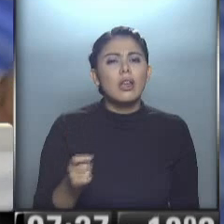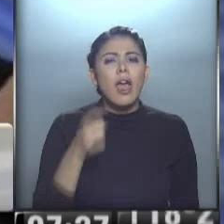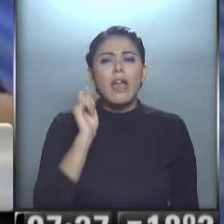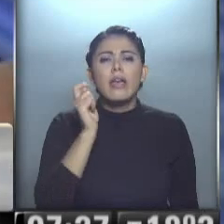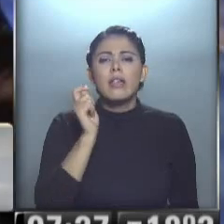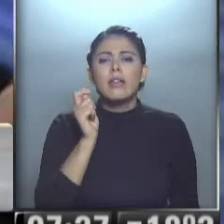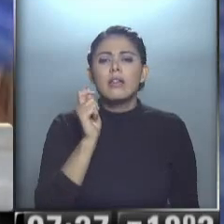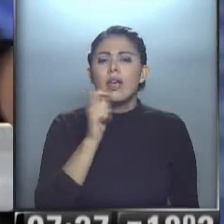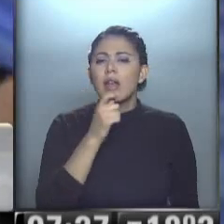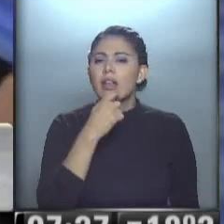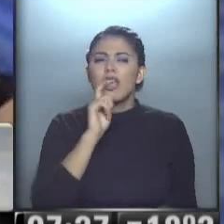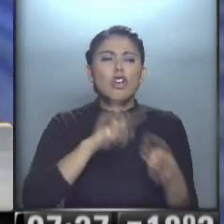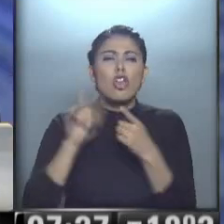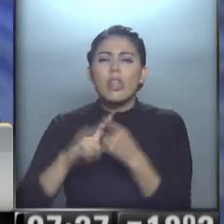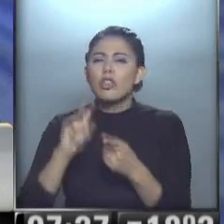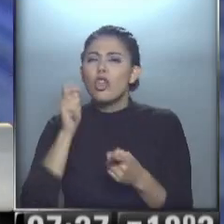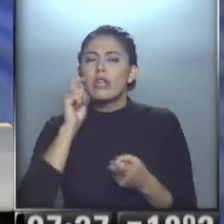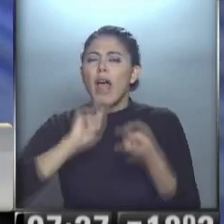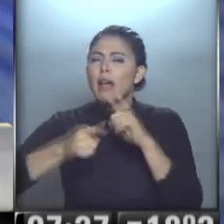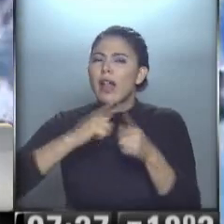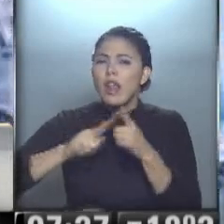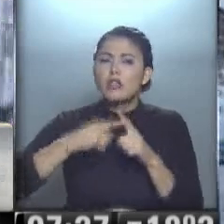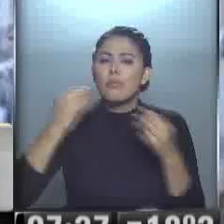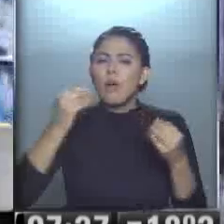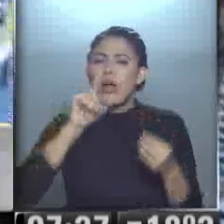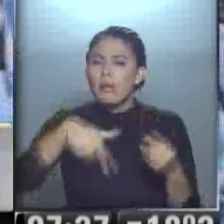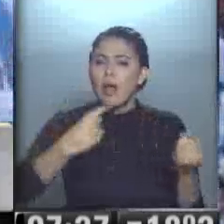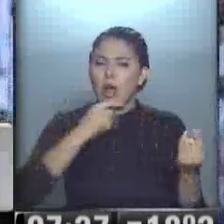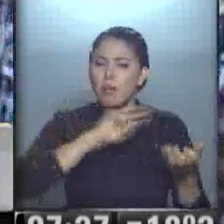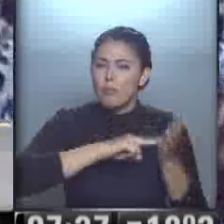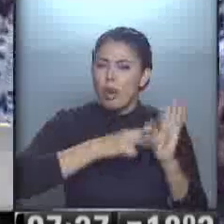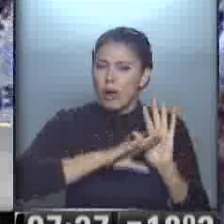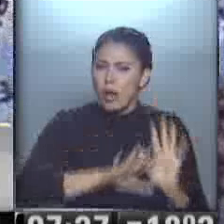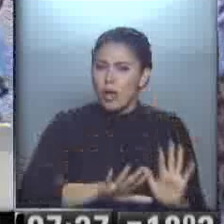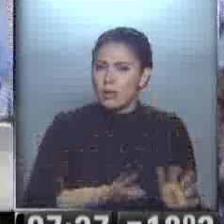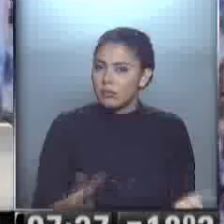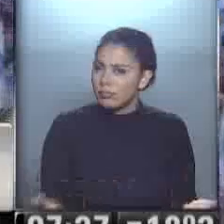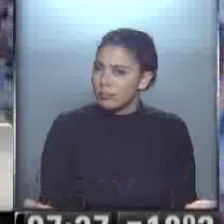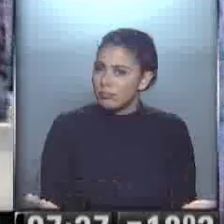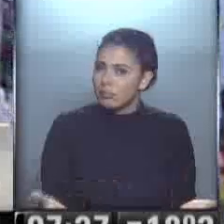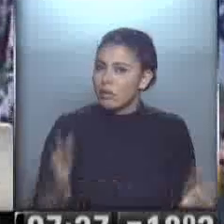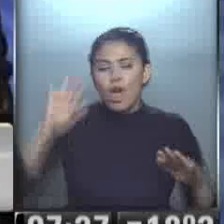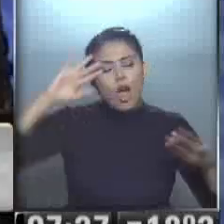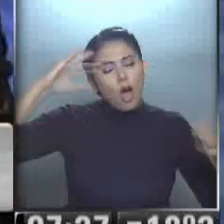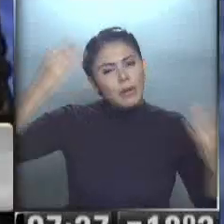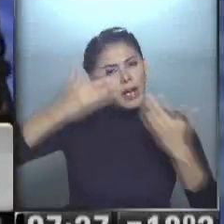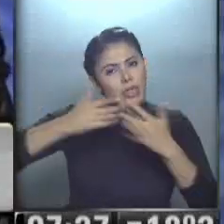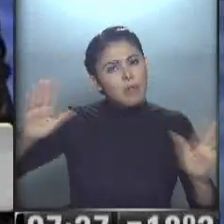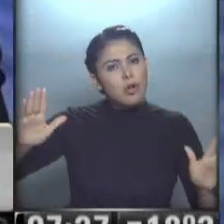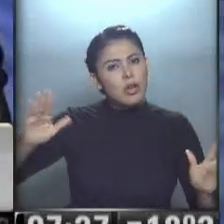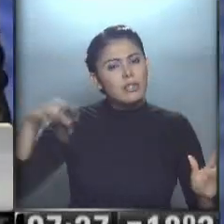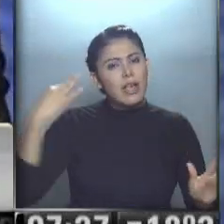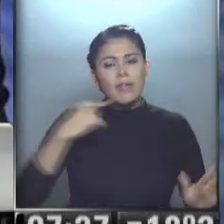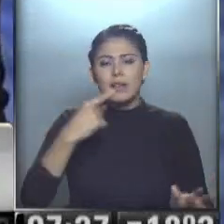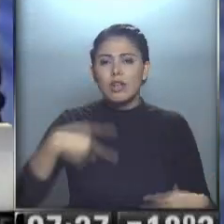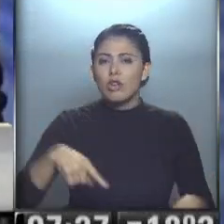que están en contacto los unos con los otros para hacer este tipo de cosas creo que el homenaje Llamar a las cosas